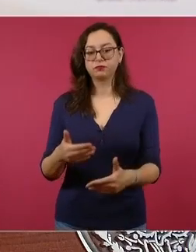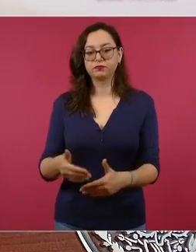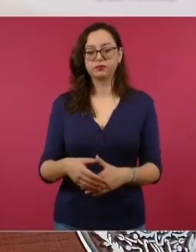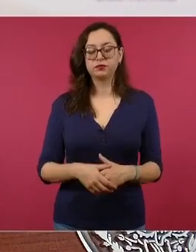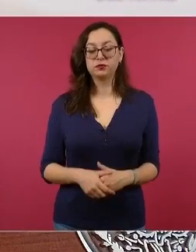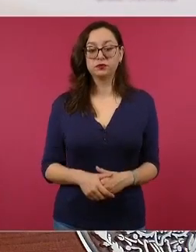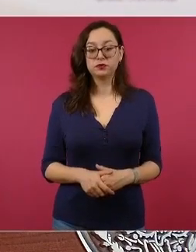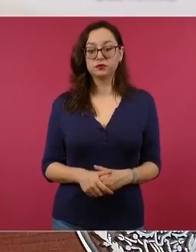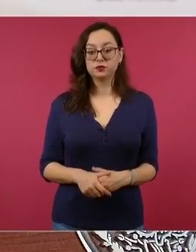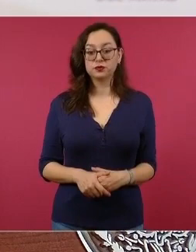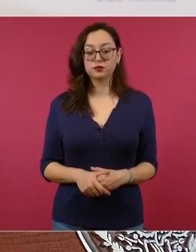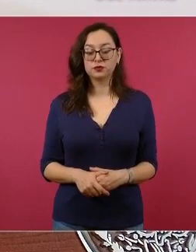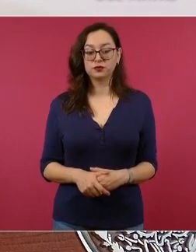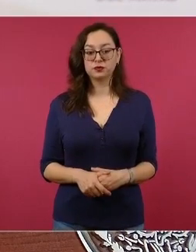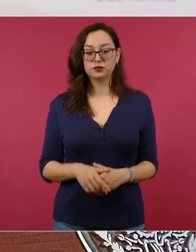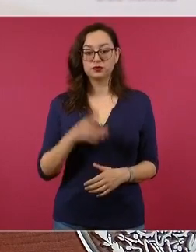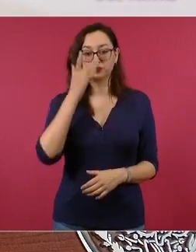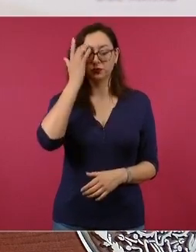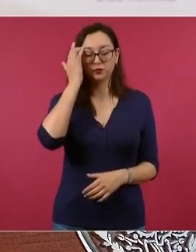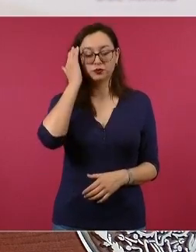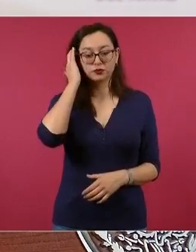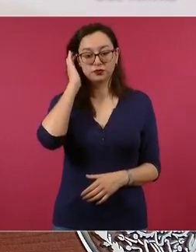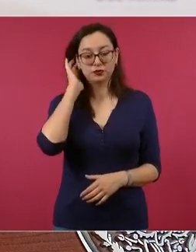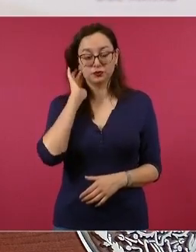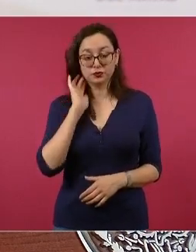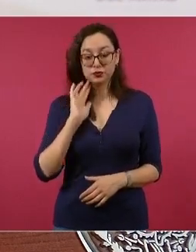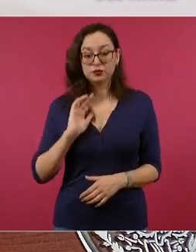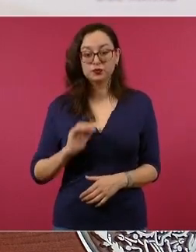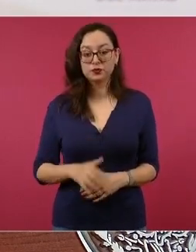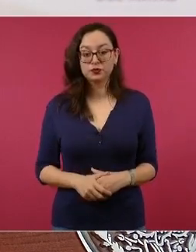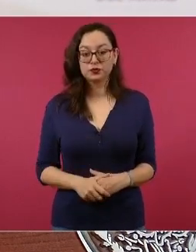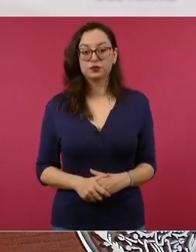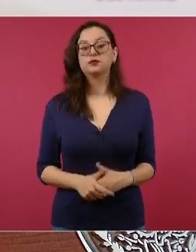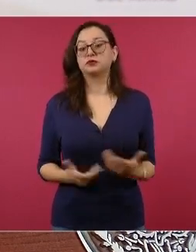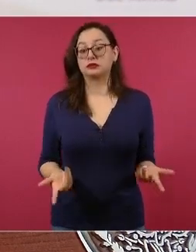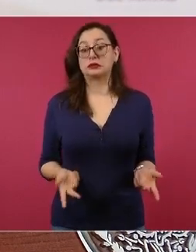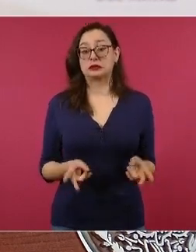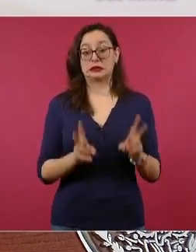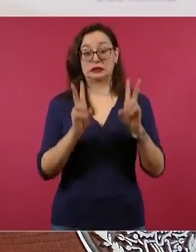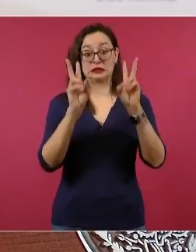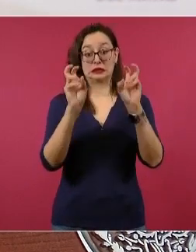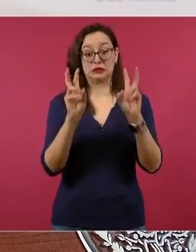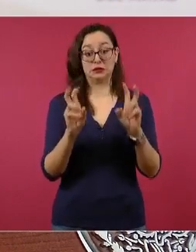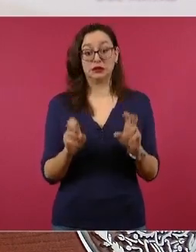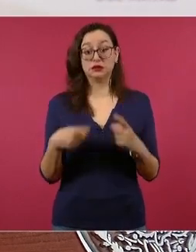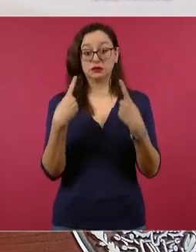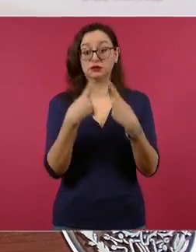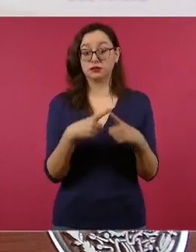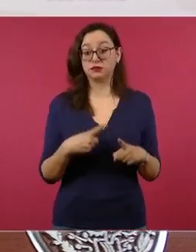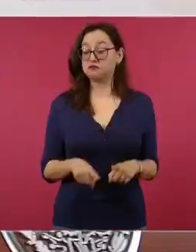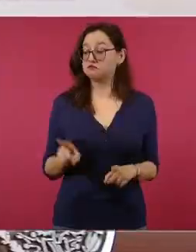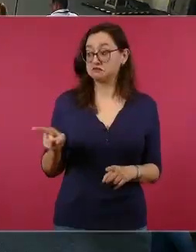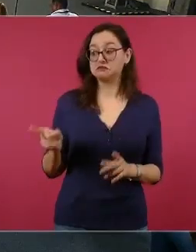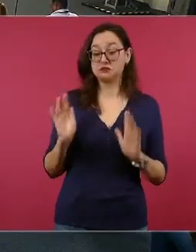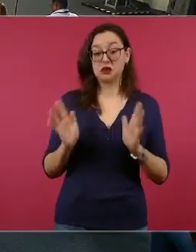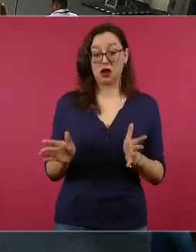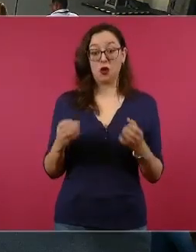transición de obras o es general? ¿Qué es? Tiene varios temas a tratar, sí, varios